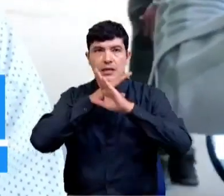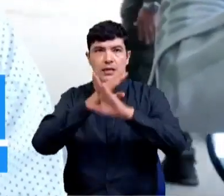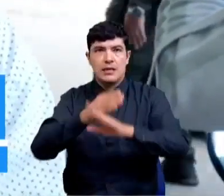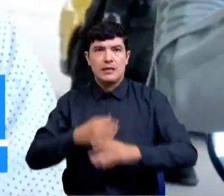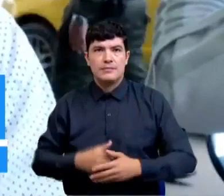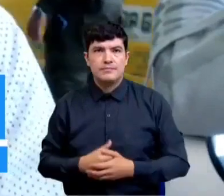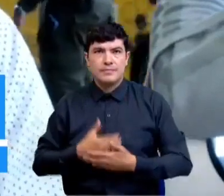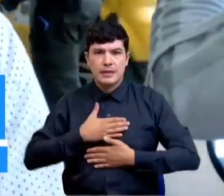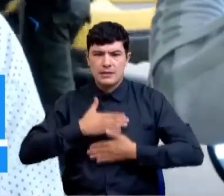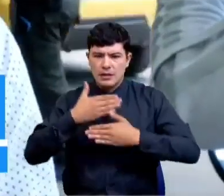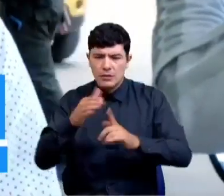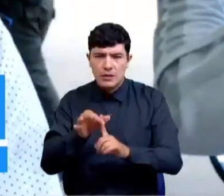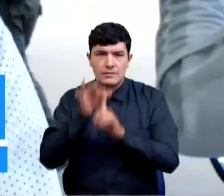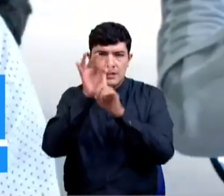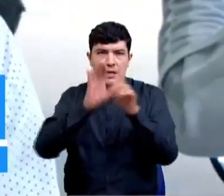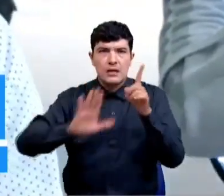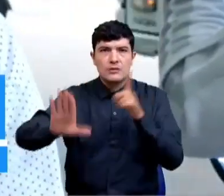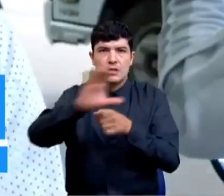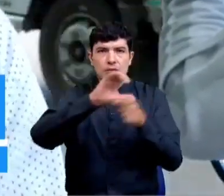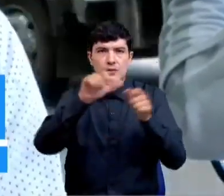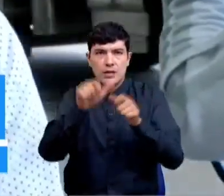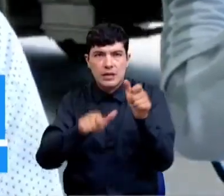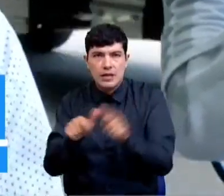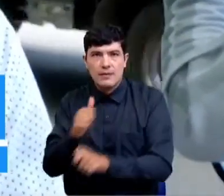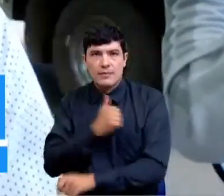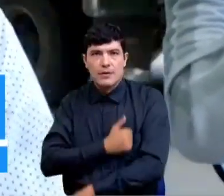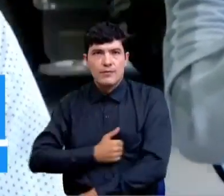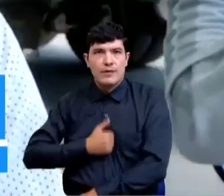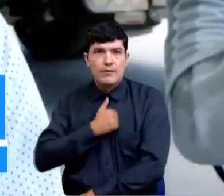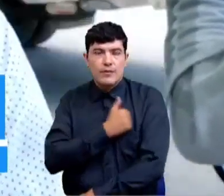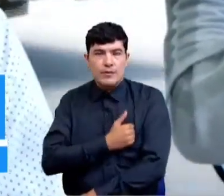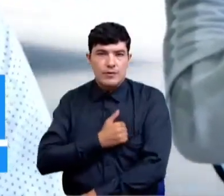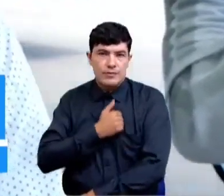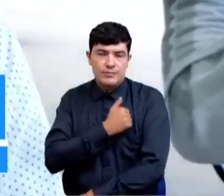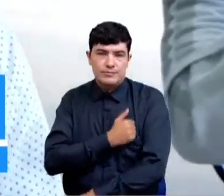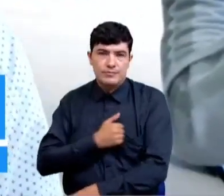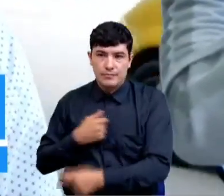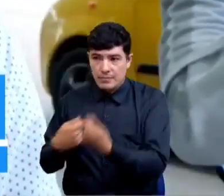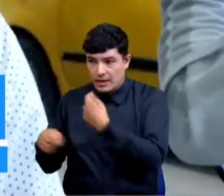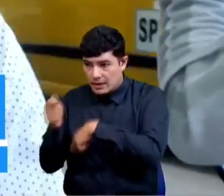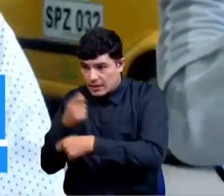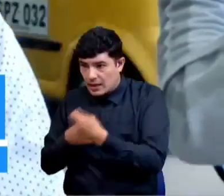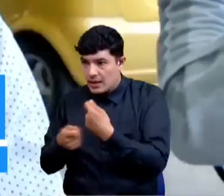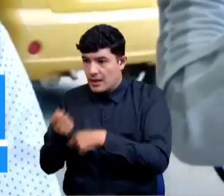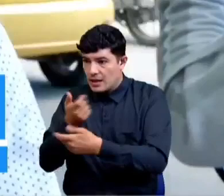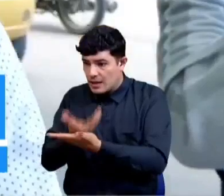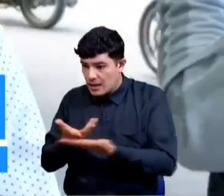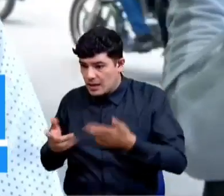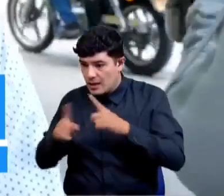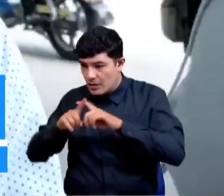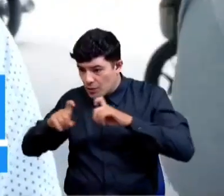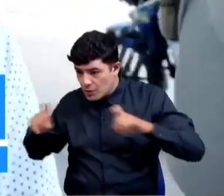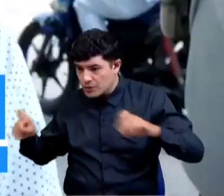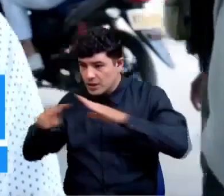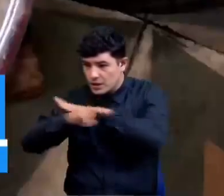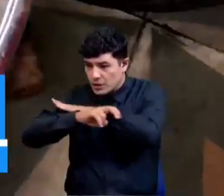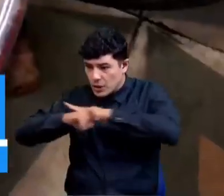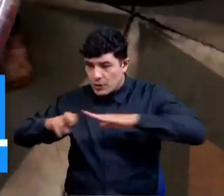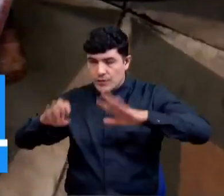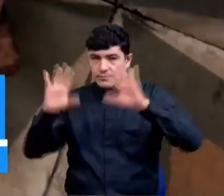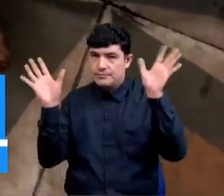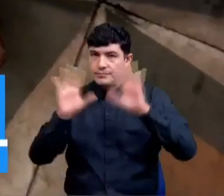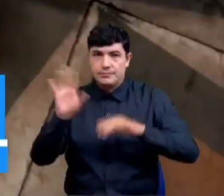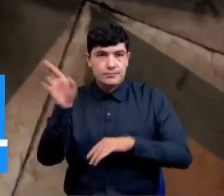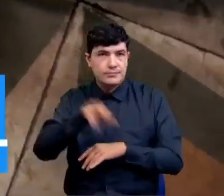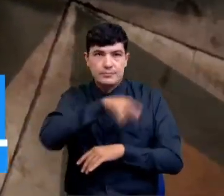un saludo muy especial a toda la ciudadanía, a todos los gremios, de por favor, no comercializar estas autopartes, no comprar objetos robados.